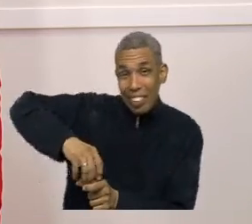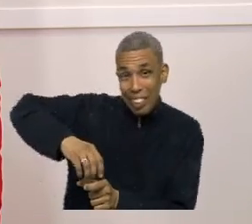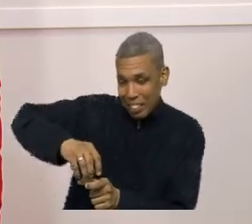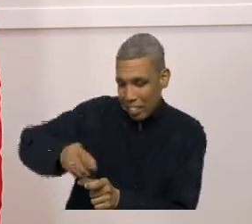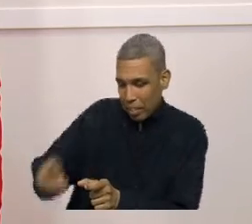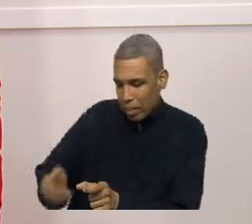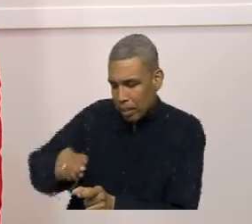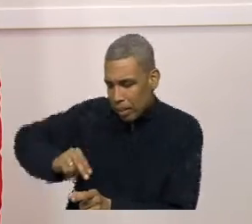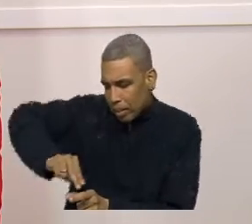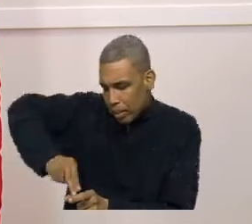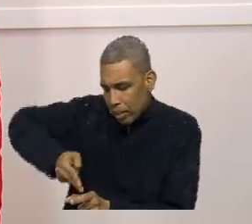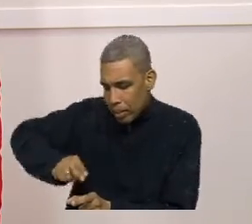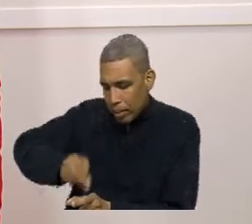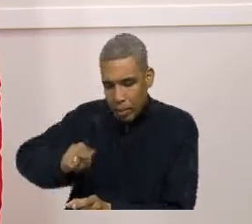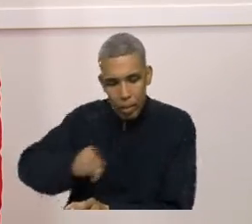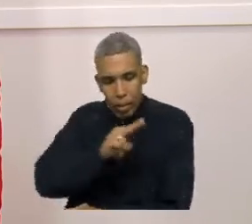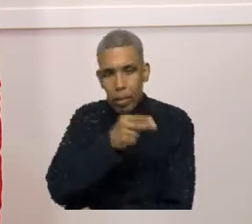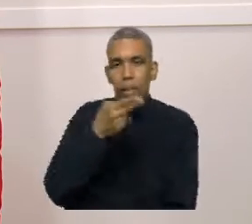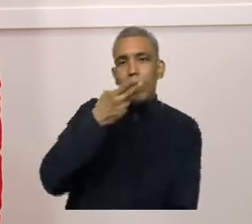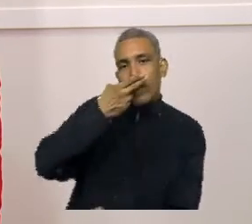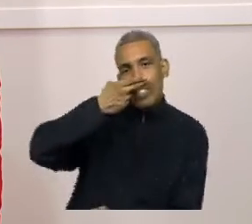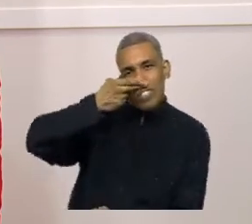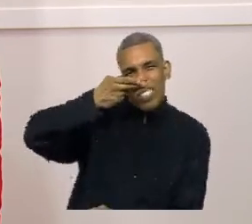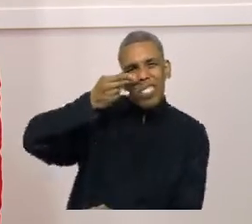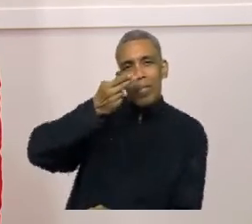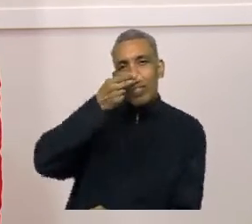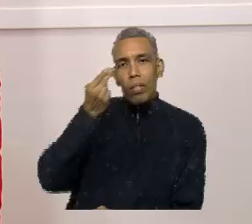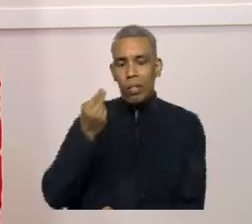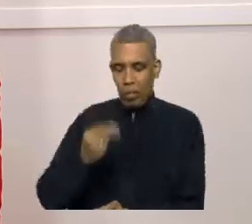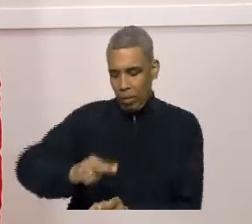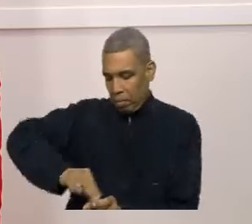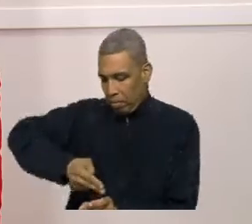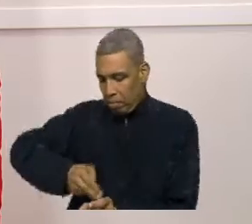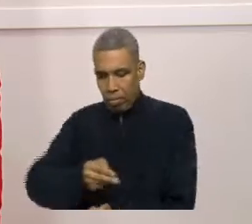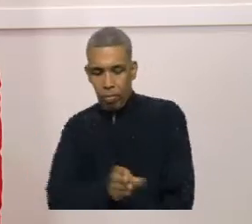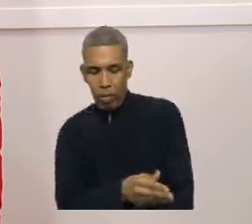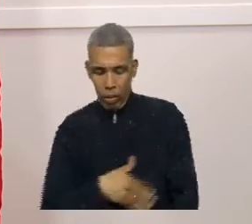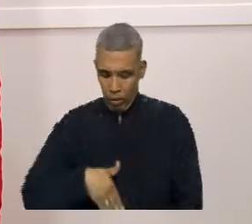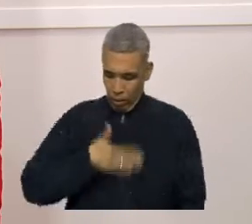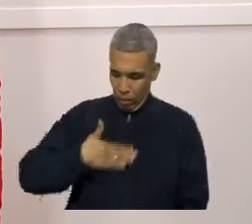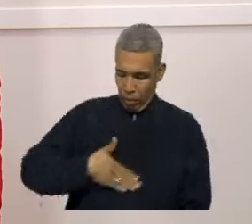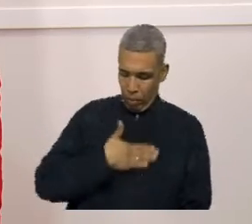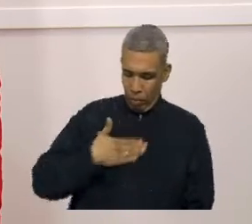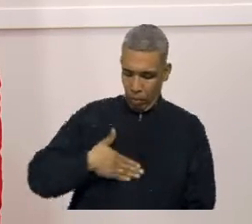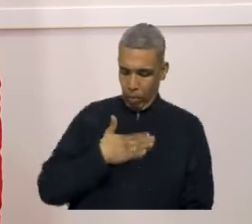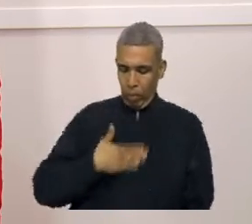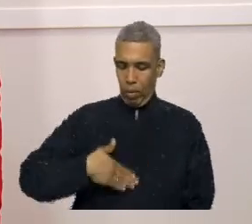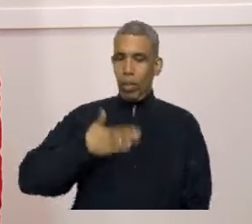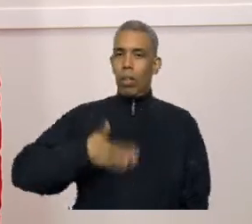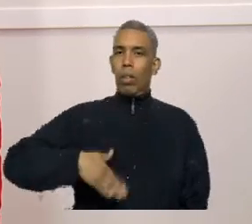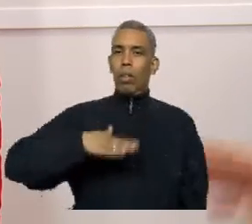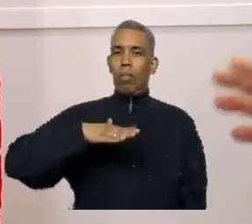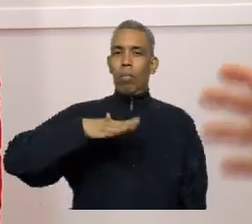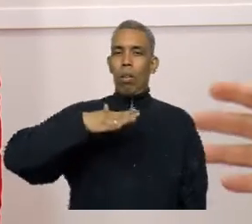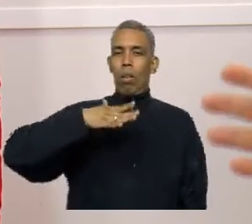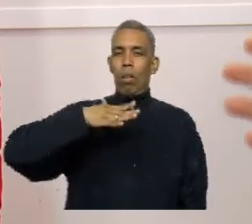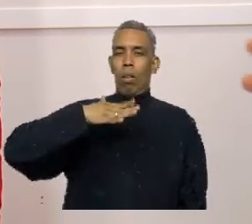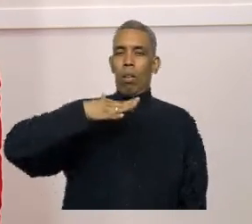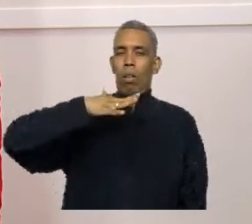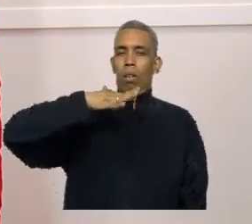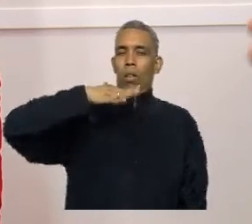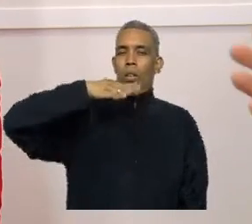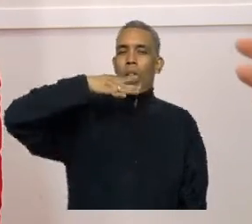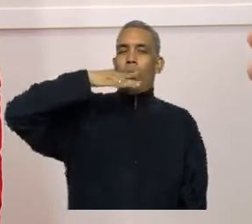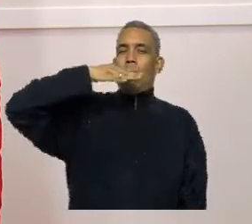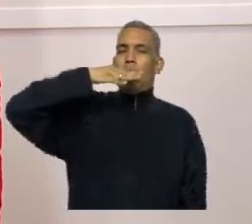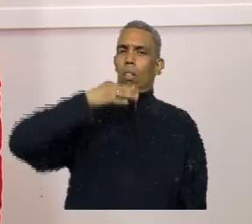ponen debajo de la cama y pues que el hijo transpire todo el vapor. ¿Qué otros tratamientos naturales y qué tan viables son